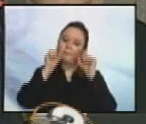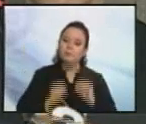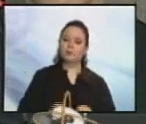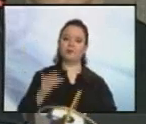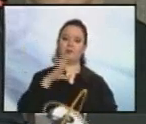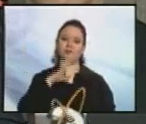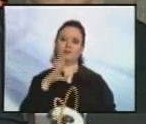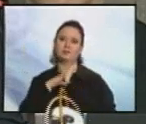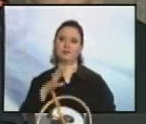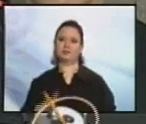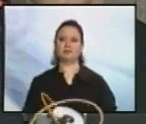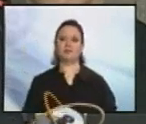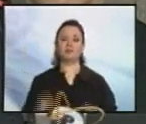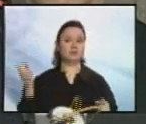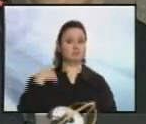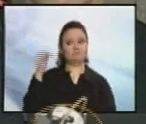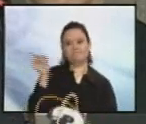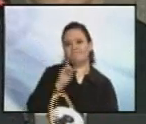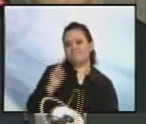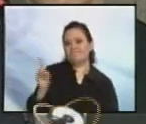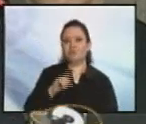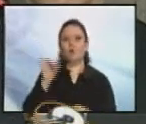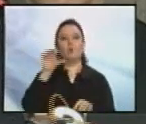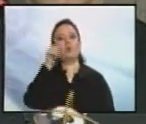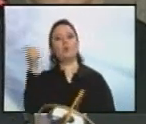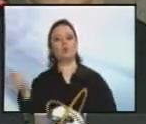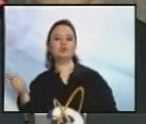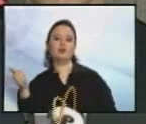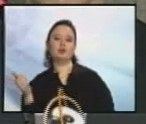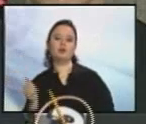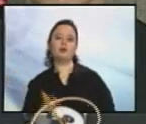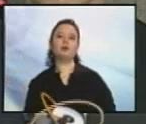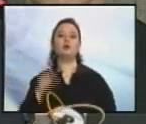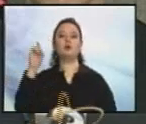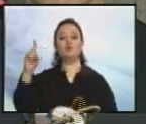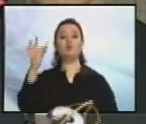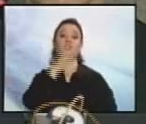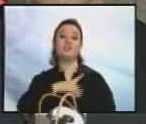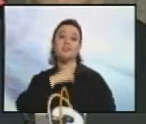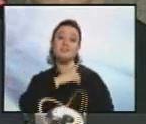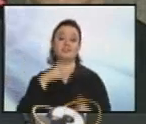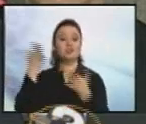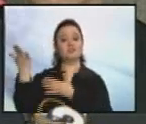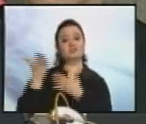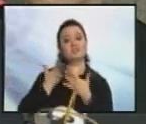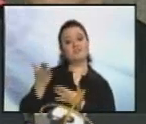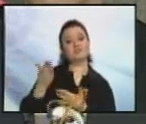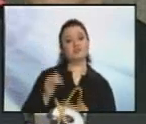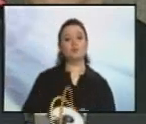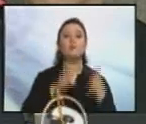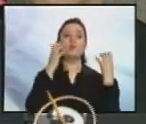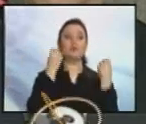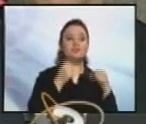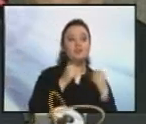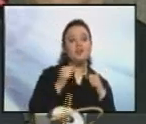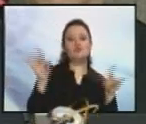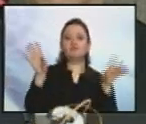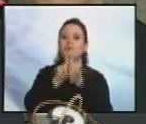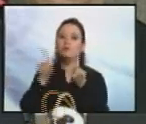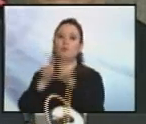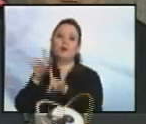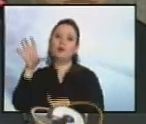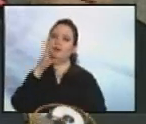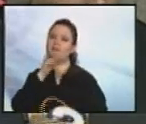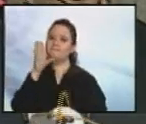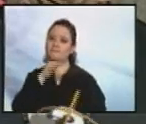tener, pues no podría ser otra que una vocación de congruencia con la realidad